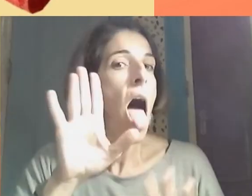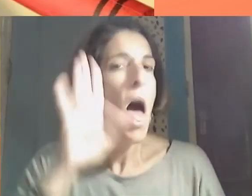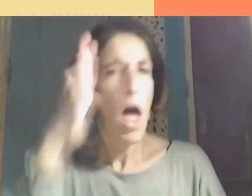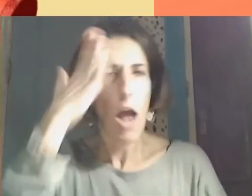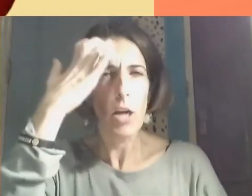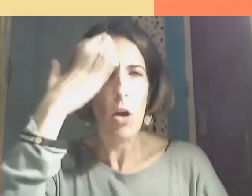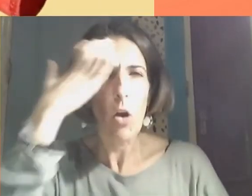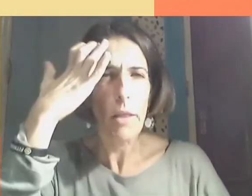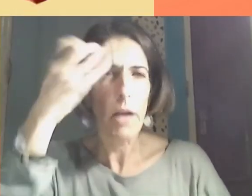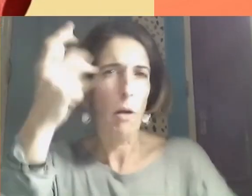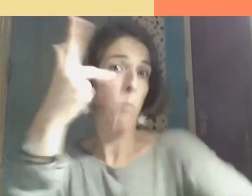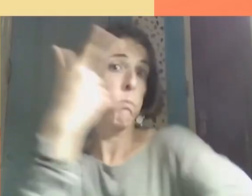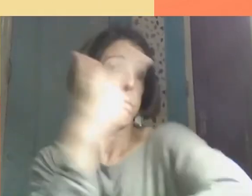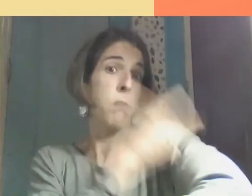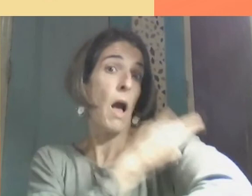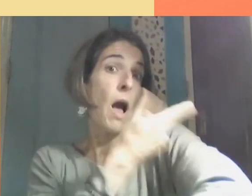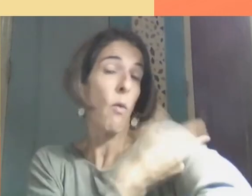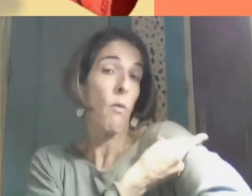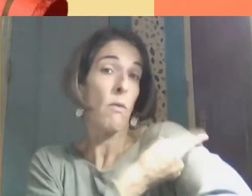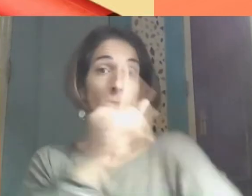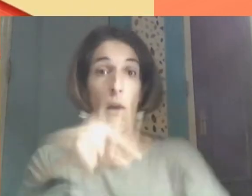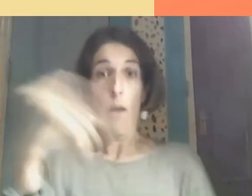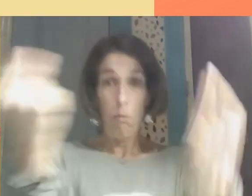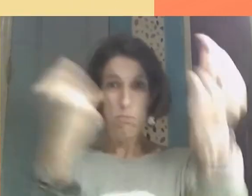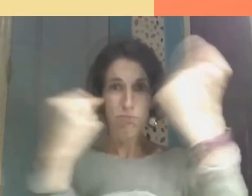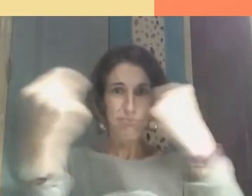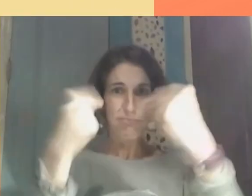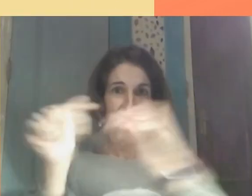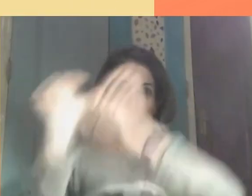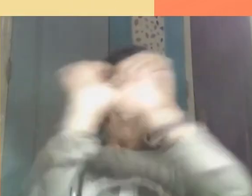las vacunas para no acoger enfermedades